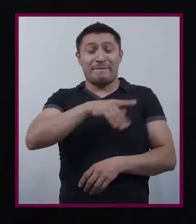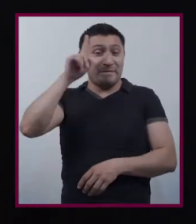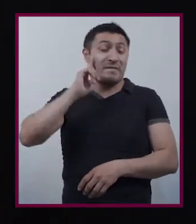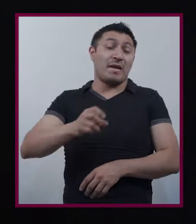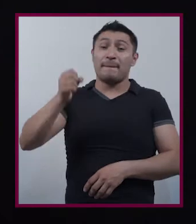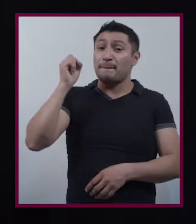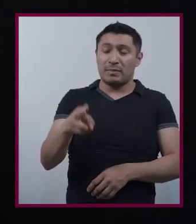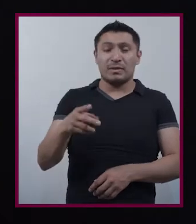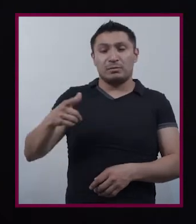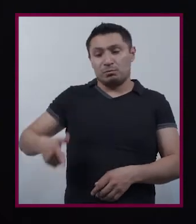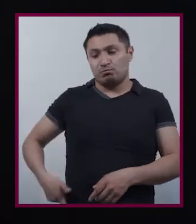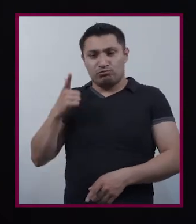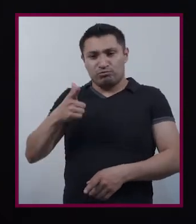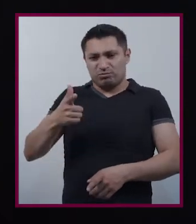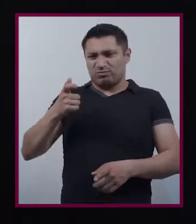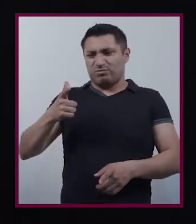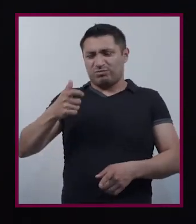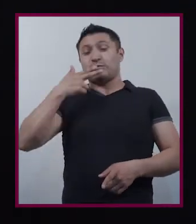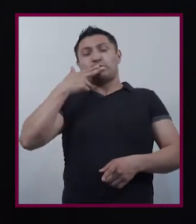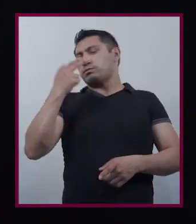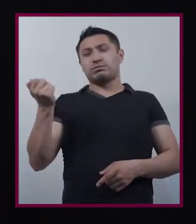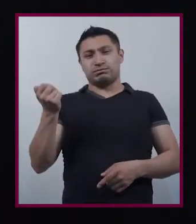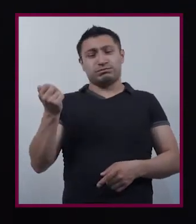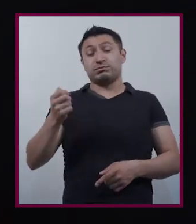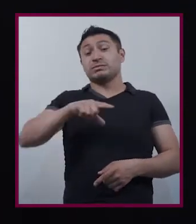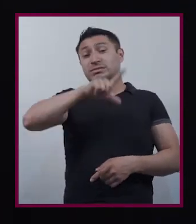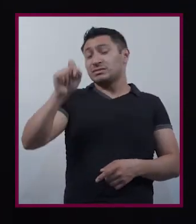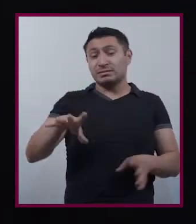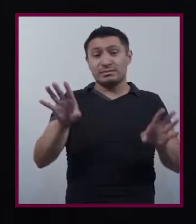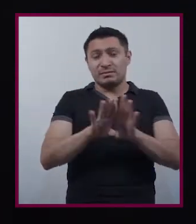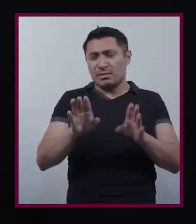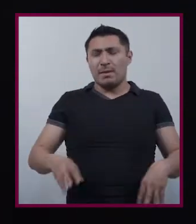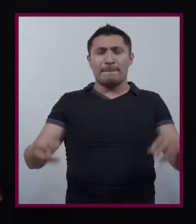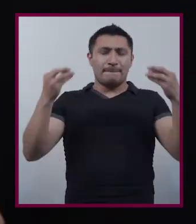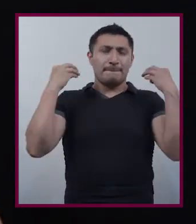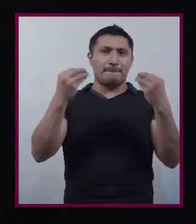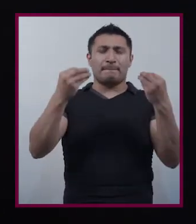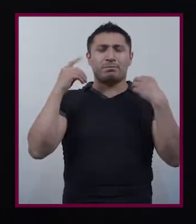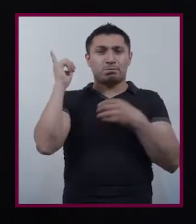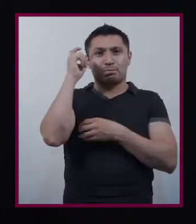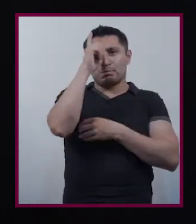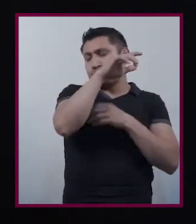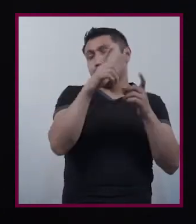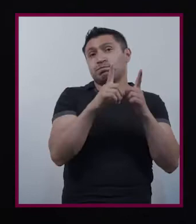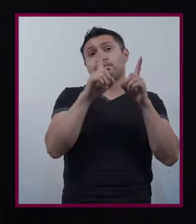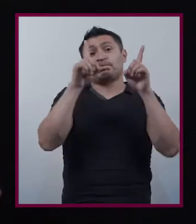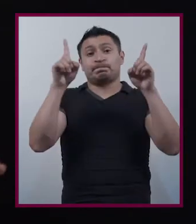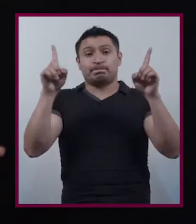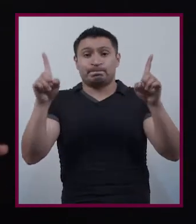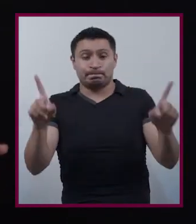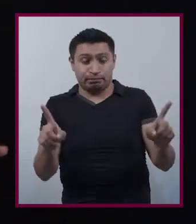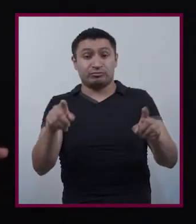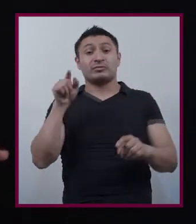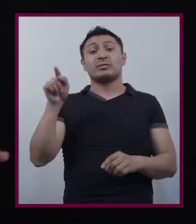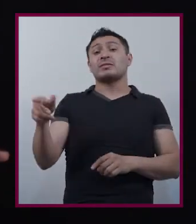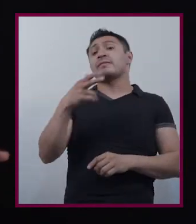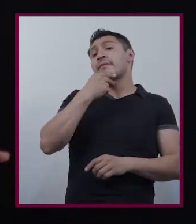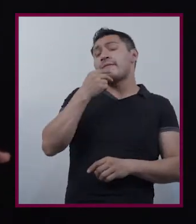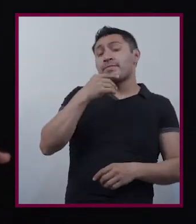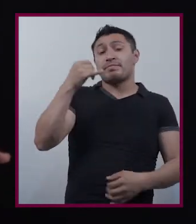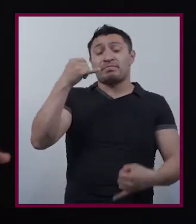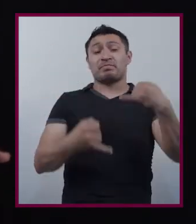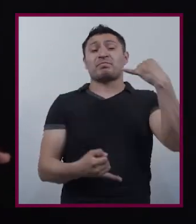el arma se atascó. Luego de este suceso, emprendieron un largo camino para conseguir el divorcio. Él comenzó un